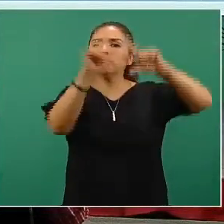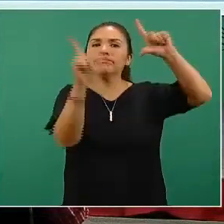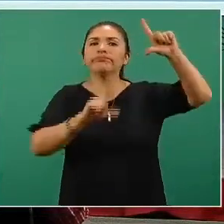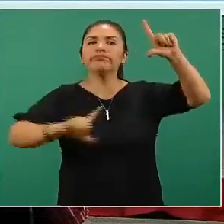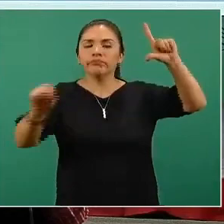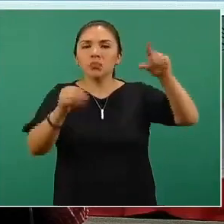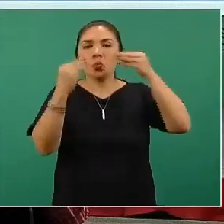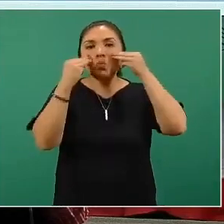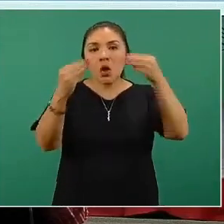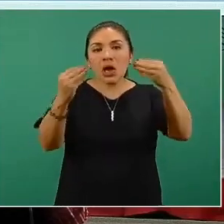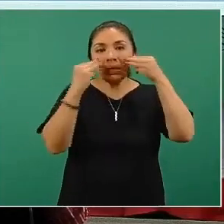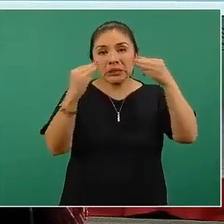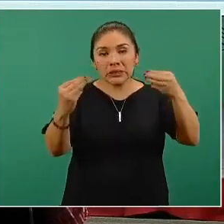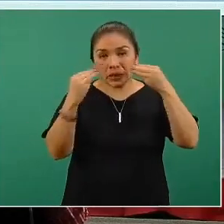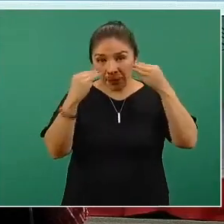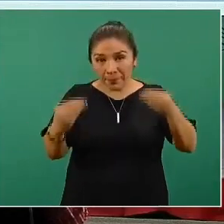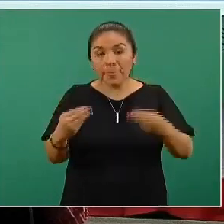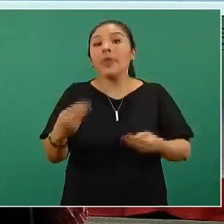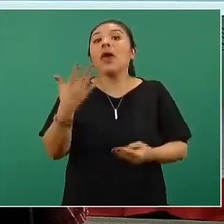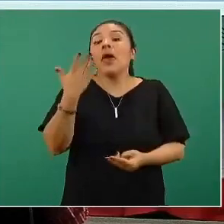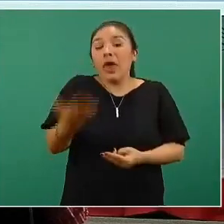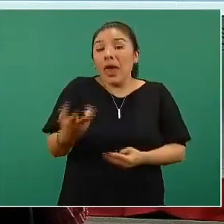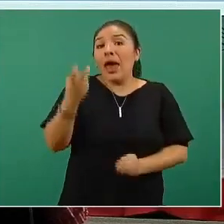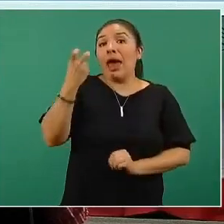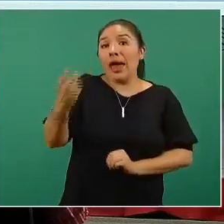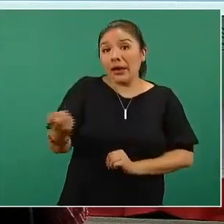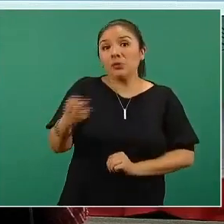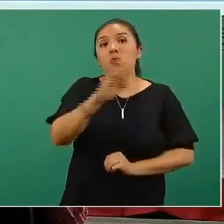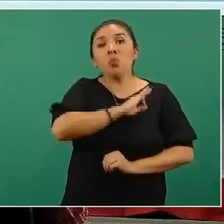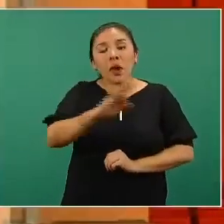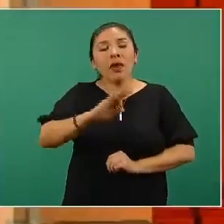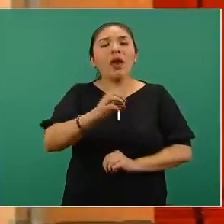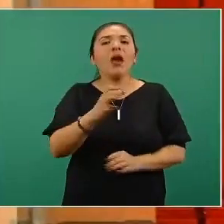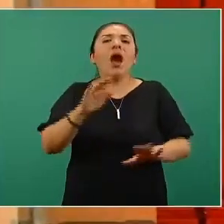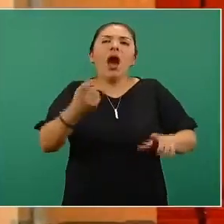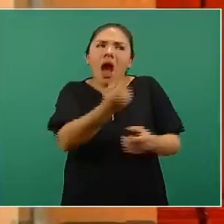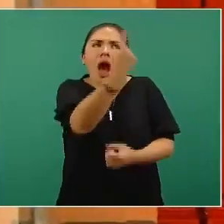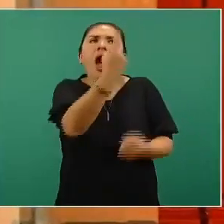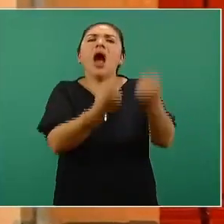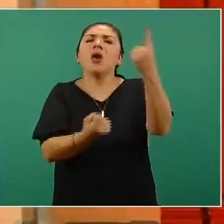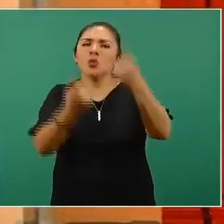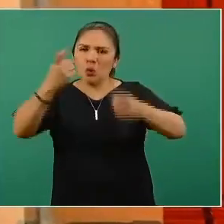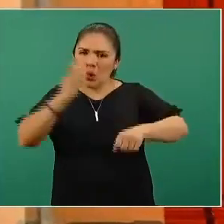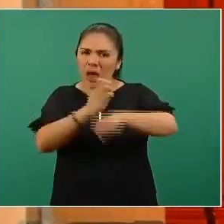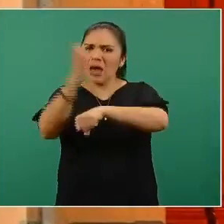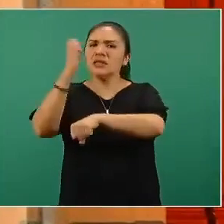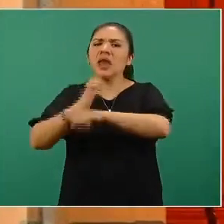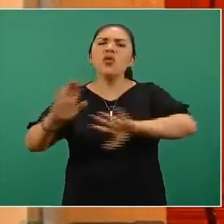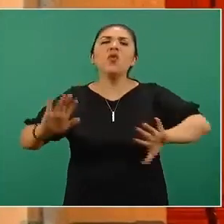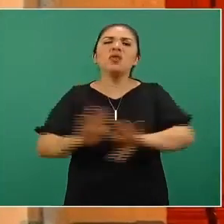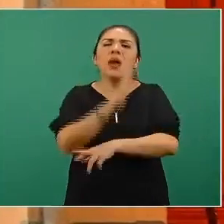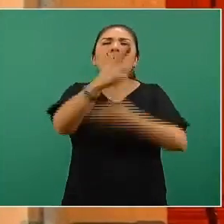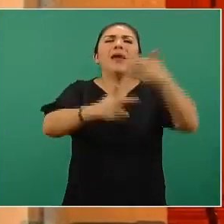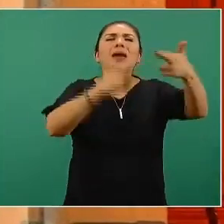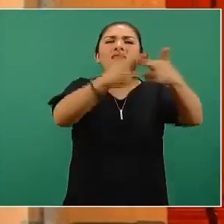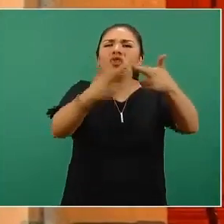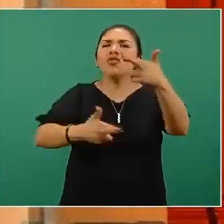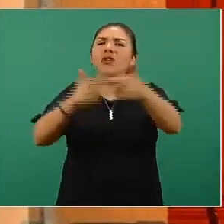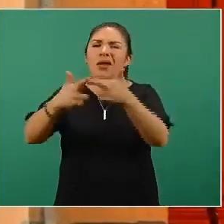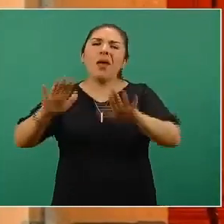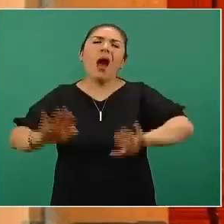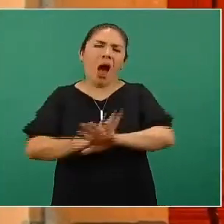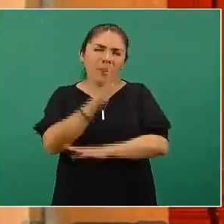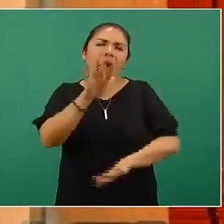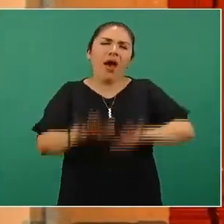país y por lo tanto esto puede variar por entidad y a veces también en las subregiones de los